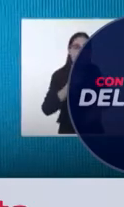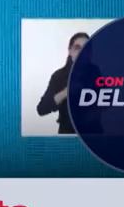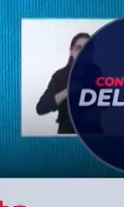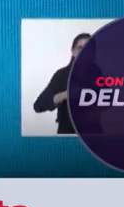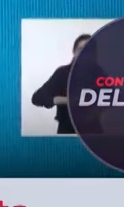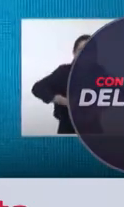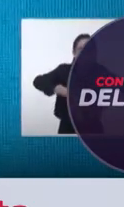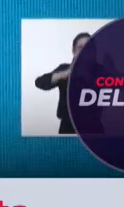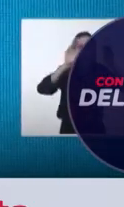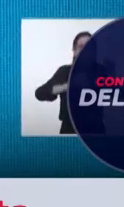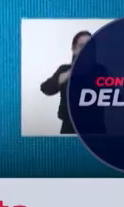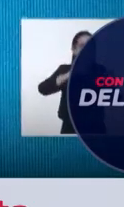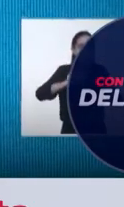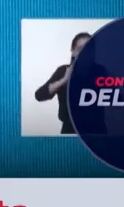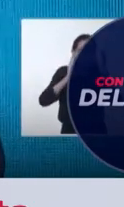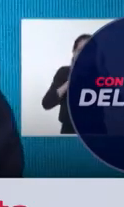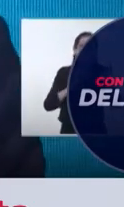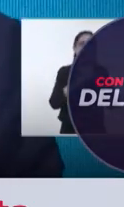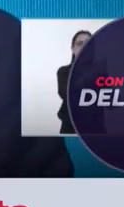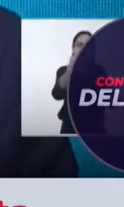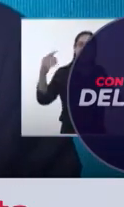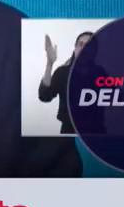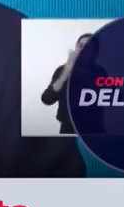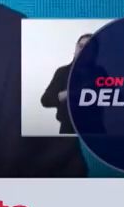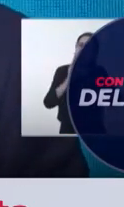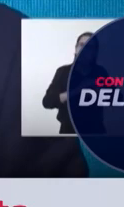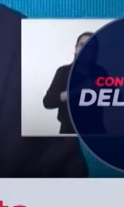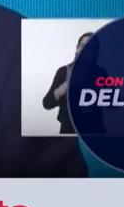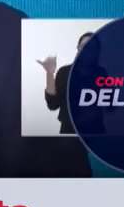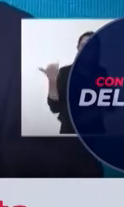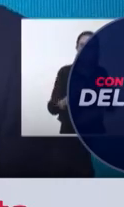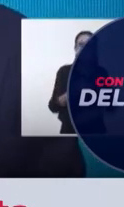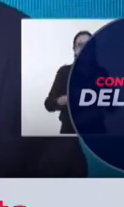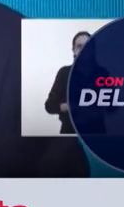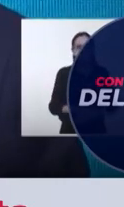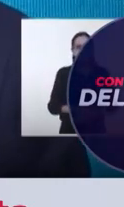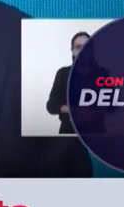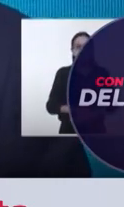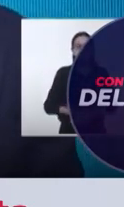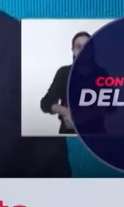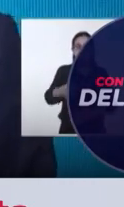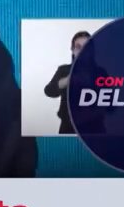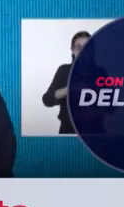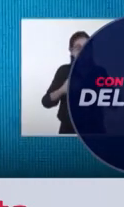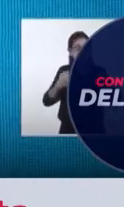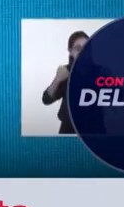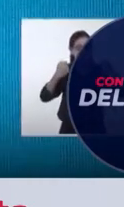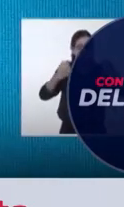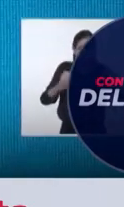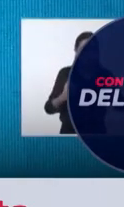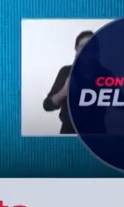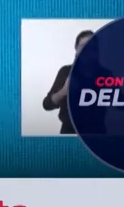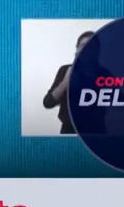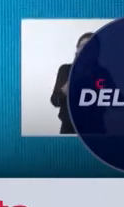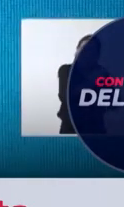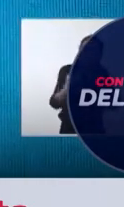contribuyó a construir una oposición en la cual él podía tener un rol, digamos, que era una especie de dique de contención del ideario